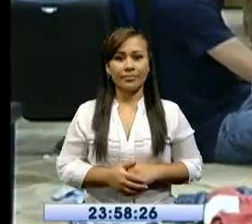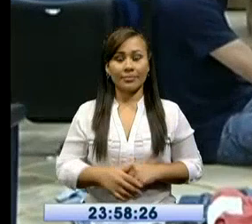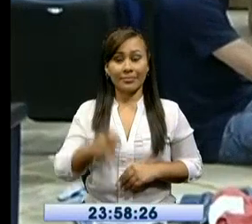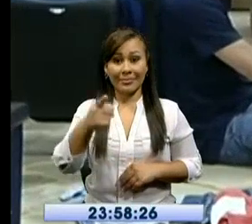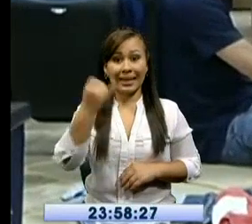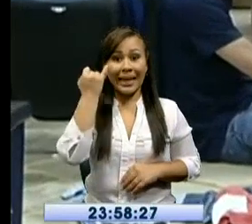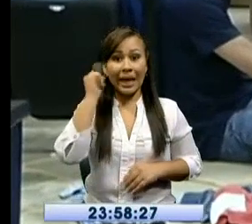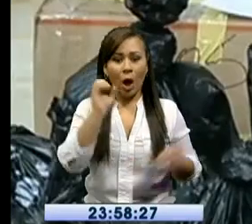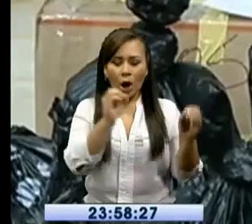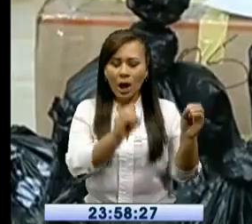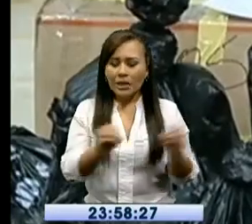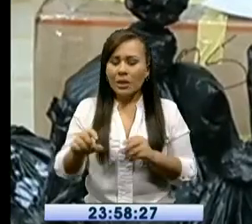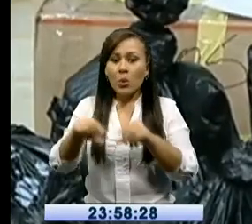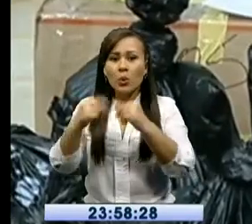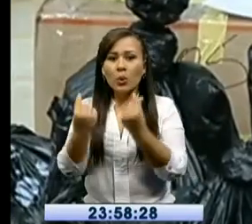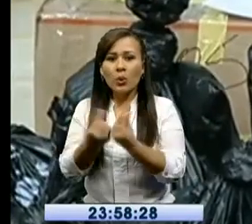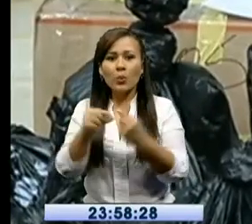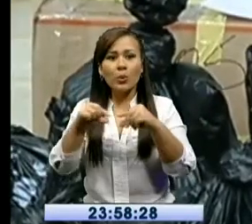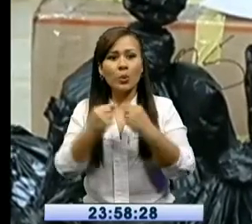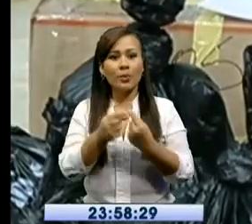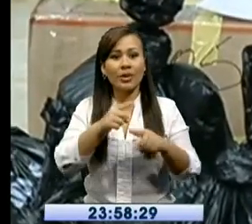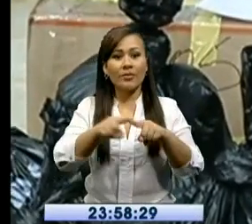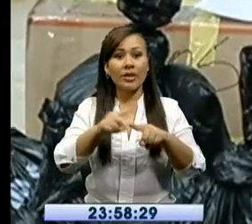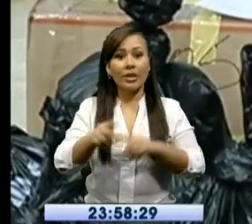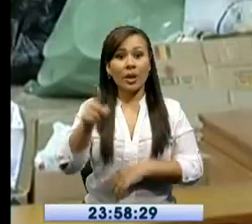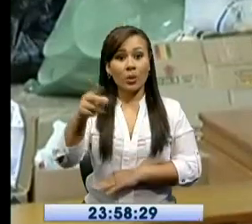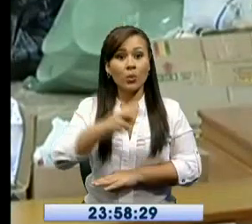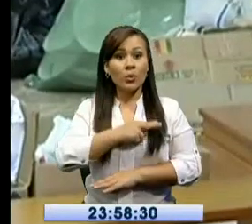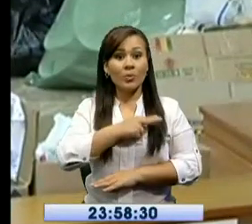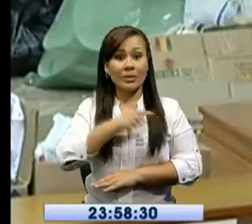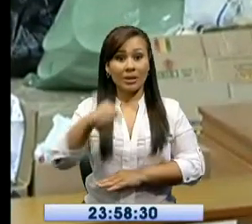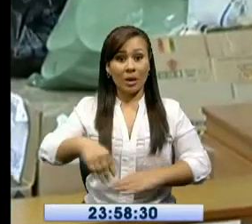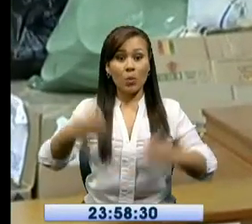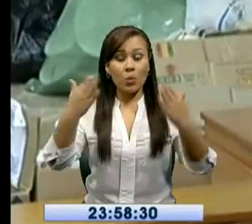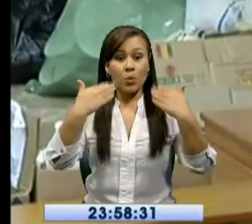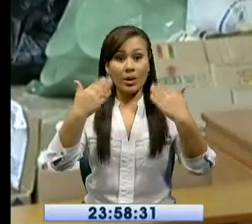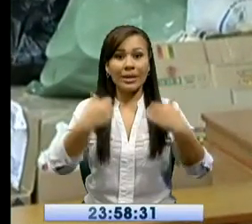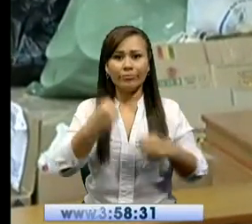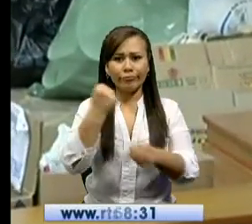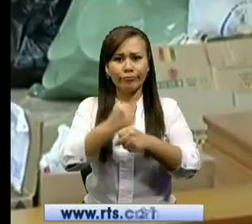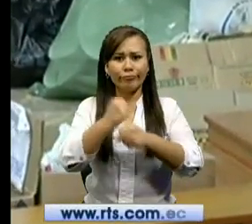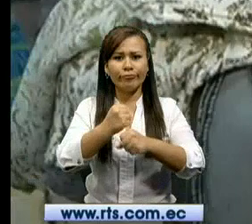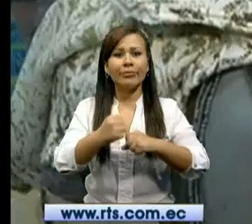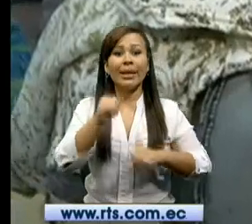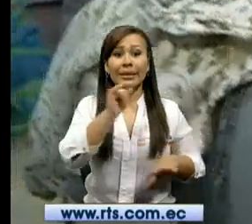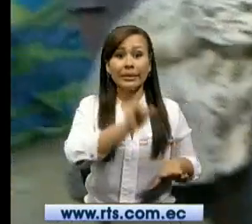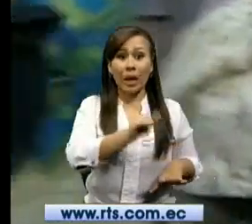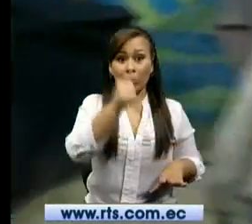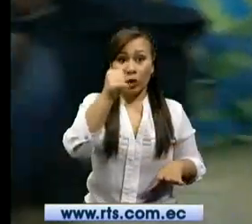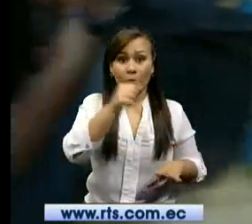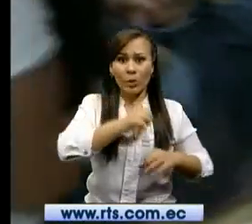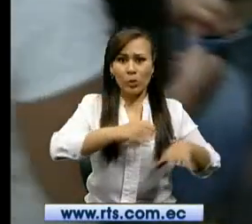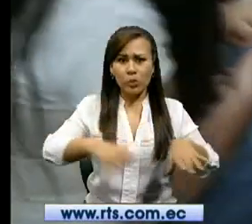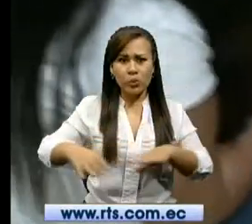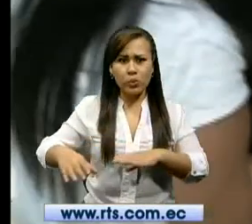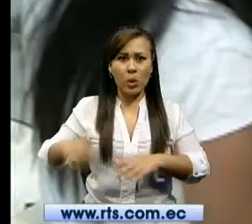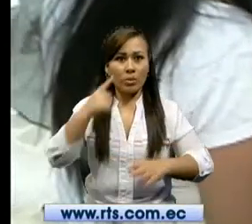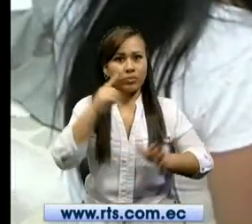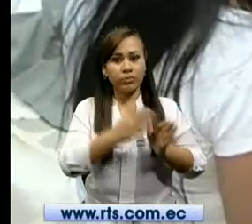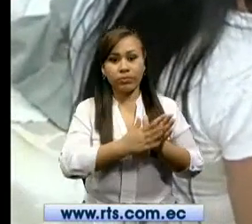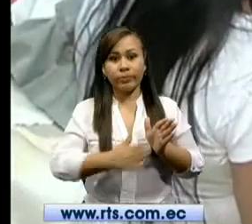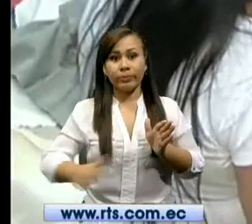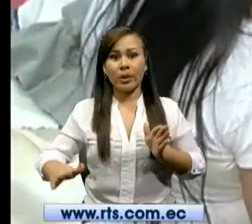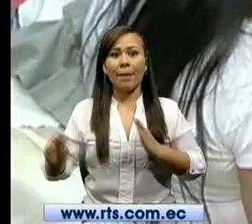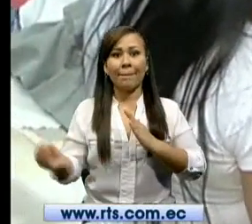Organizados en grupos, varios alumnos de una de las universidades de Guayaquil trabajan desde el fin de semana en la contingencia que desde ya les